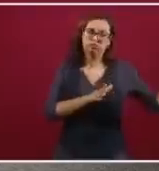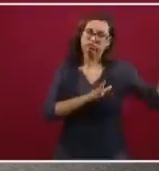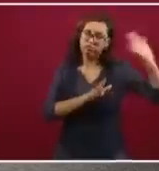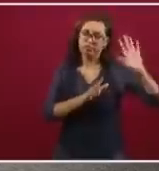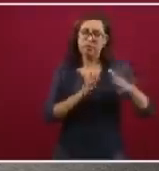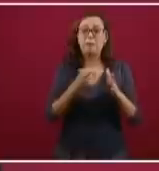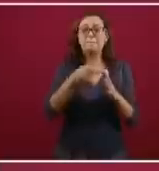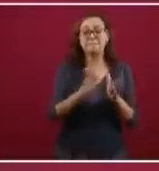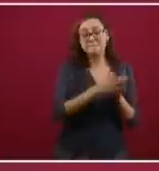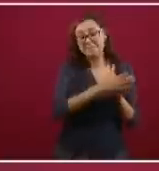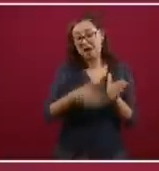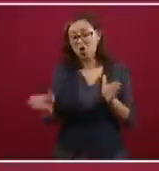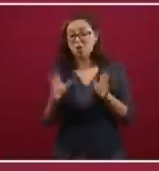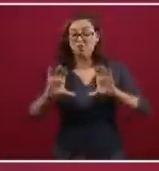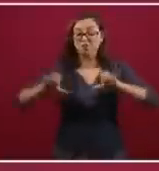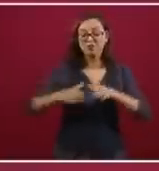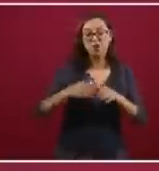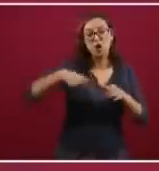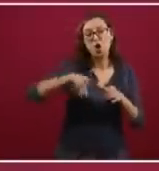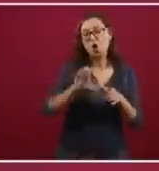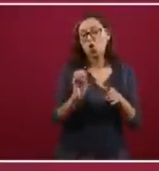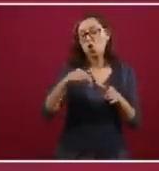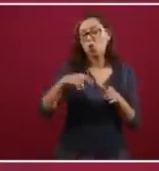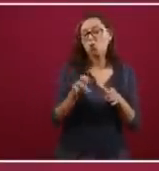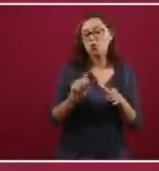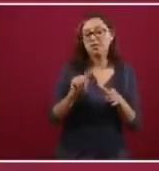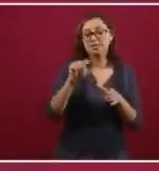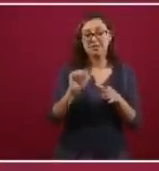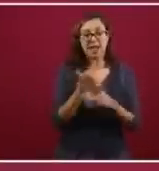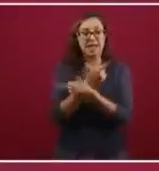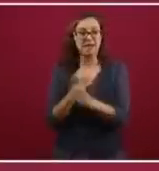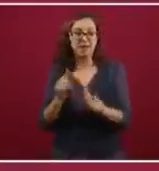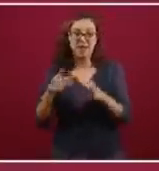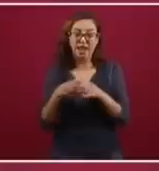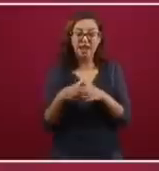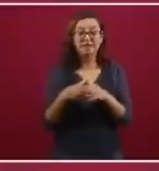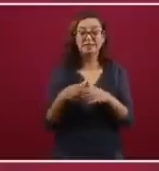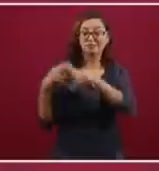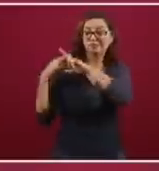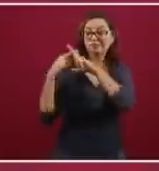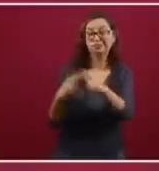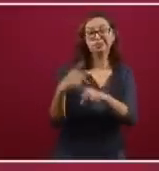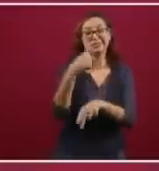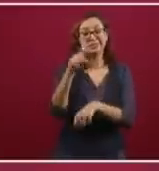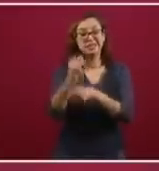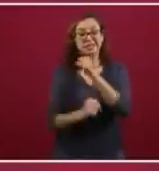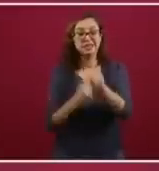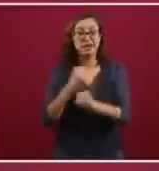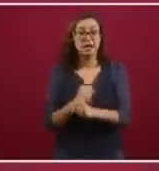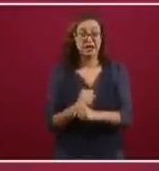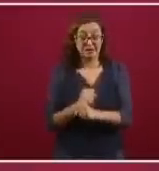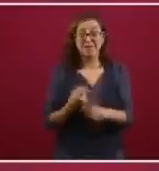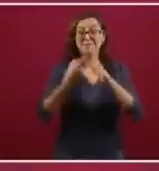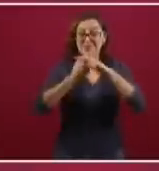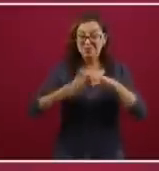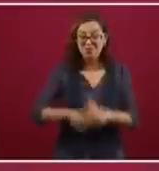pero el Partido Comunista está cumpliendo 100 años, se creó en